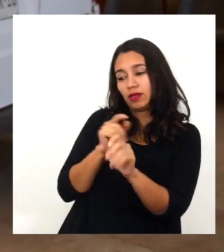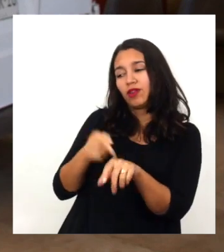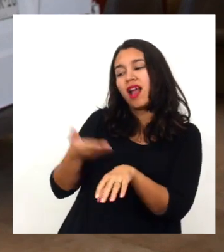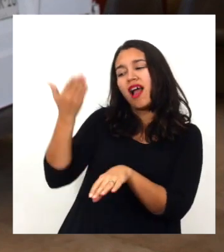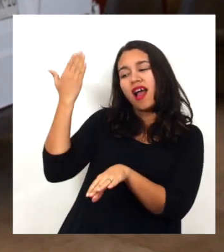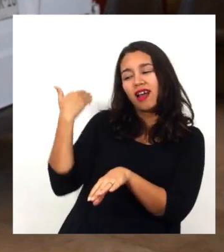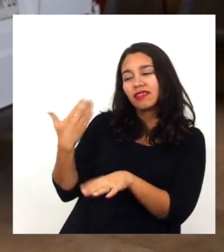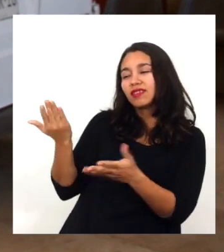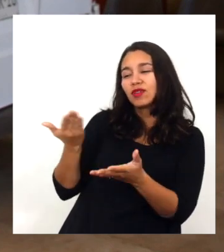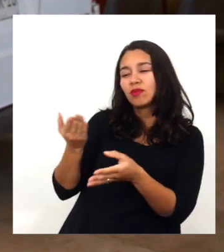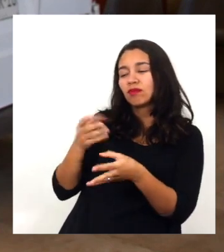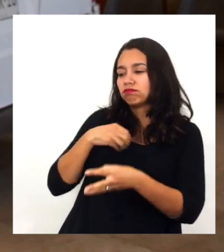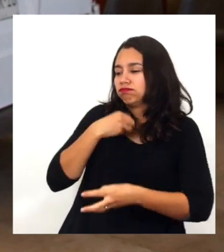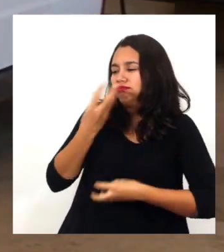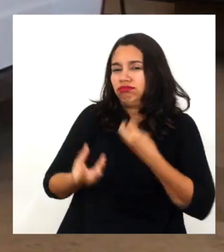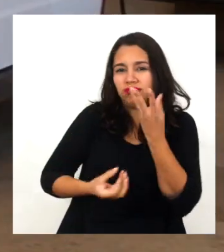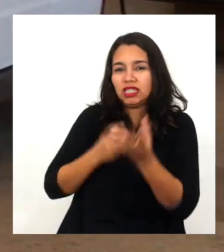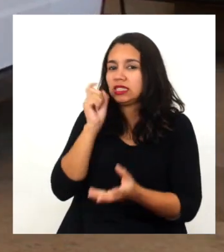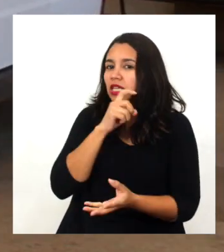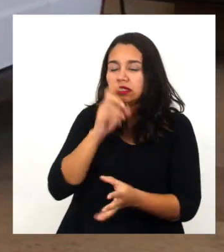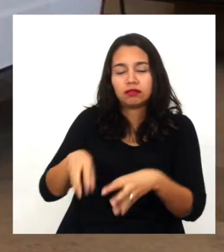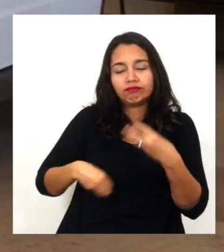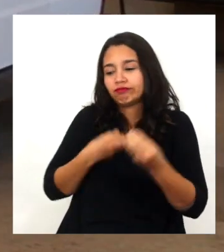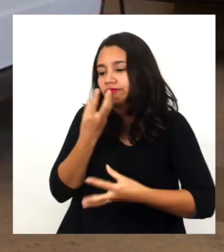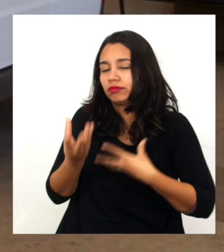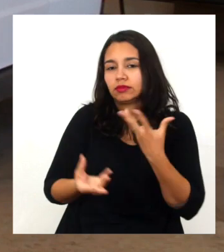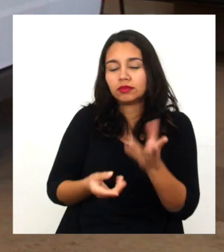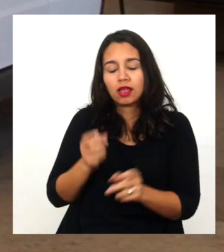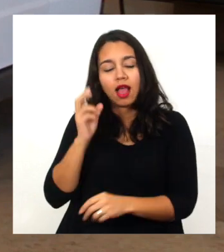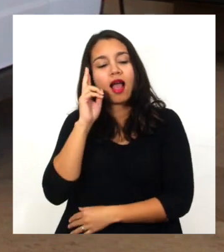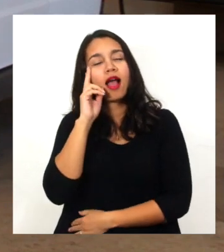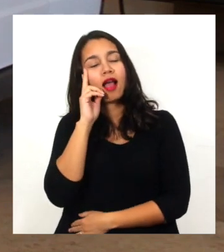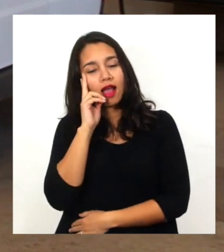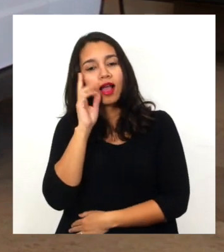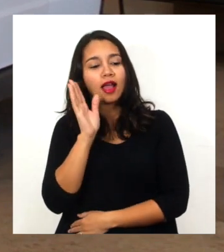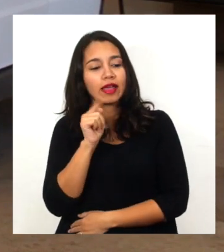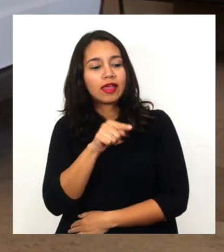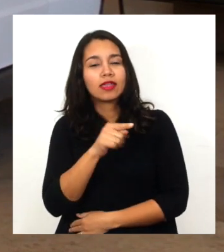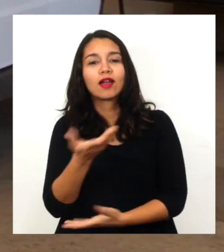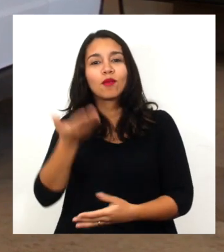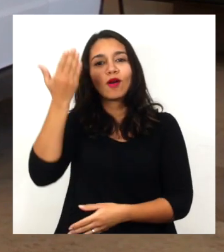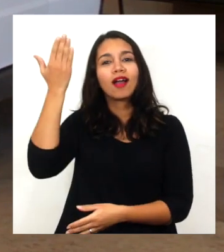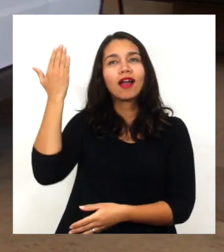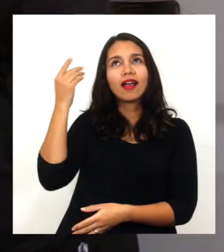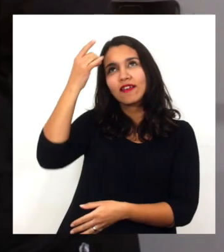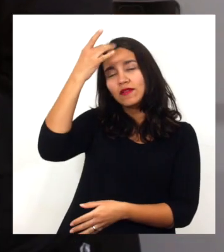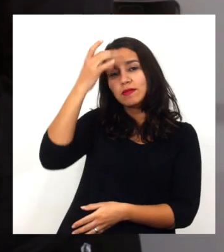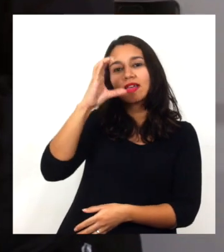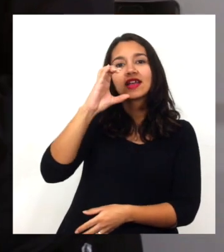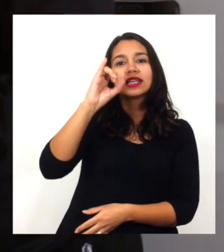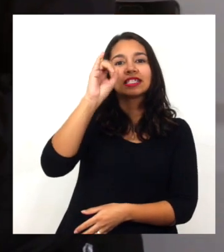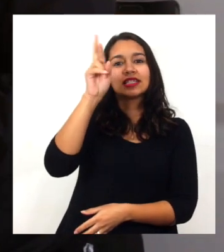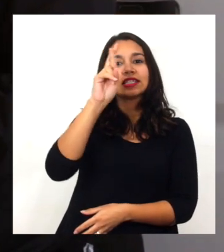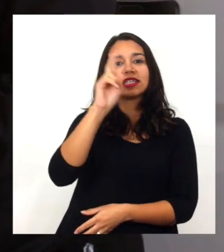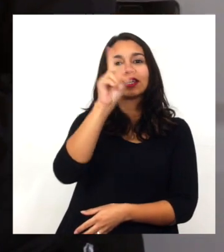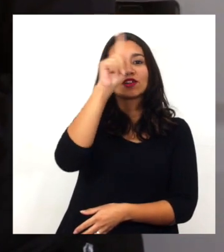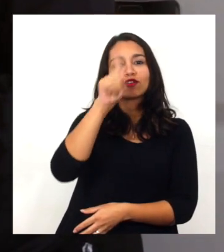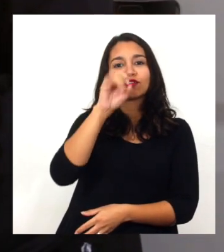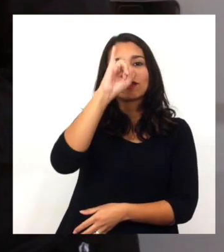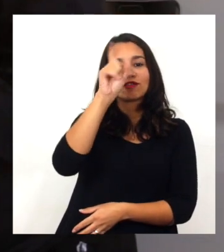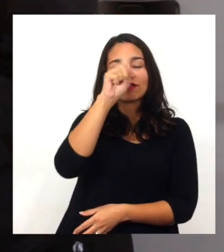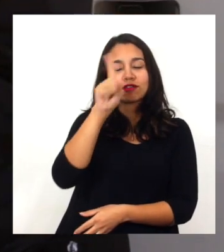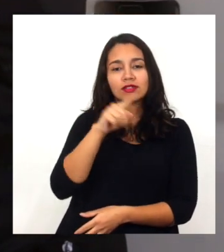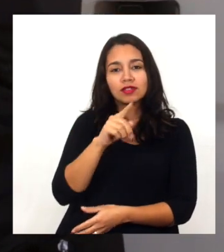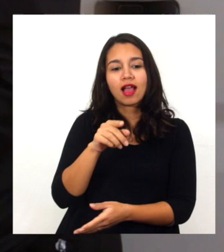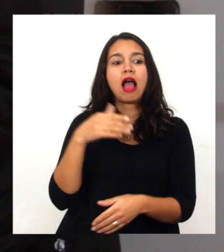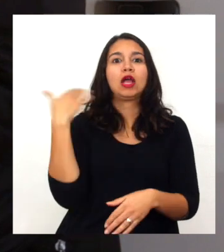había vomitado muy cuantioso, solo sangre. Ahí nos enteramos en sus antecedentes, que tenía una cirrosis hepática, y ahí entendimos un poco el origen